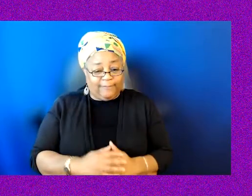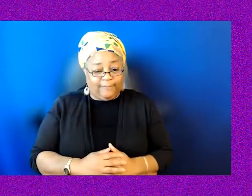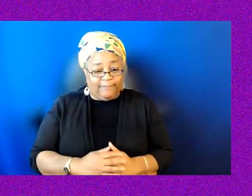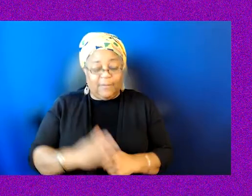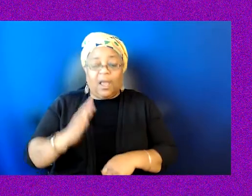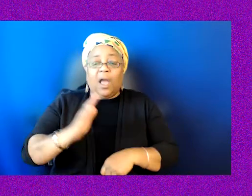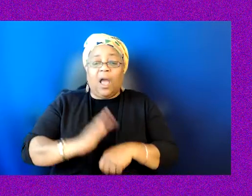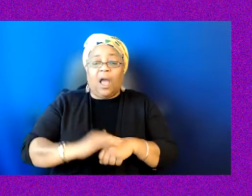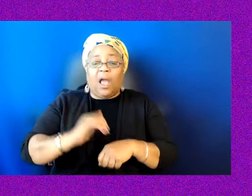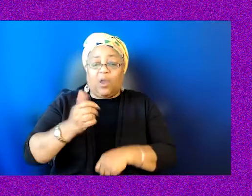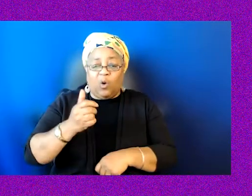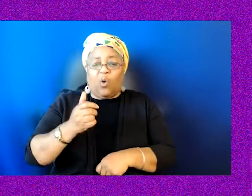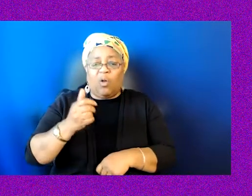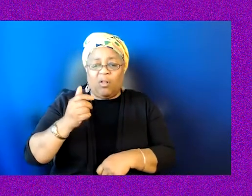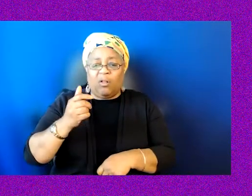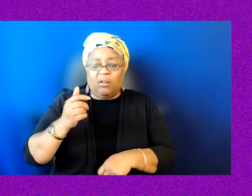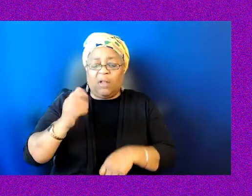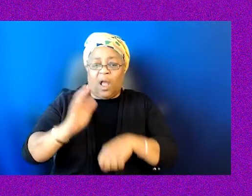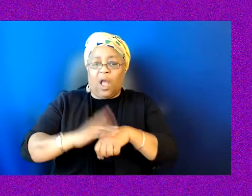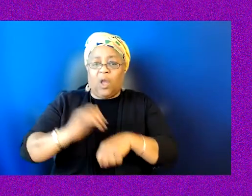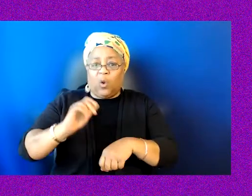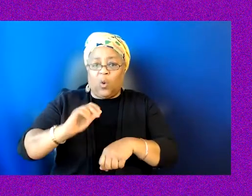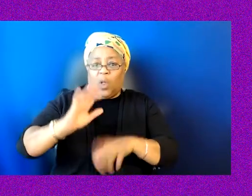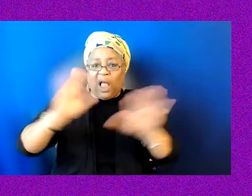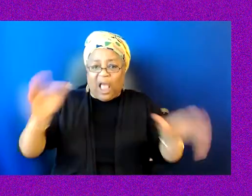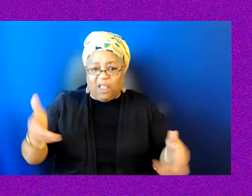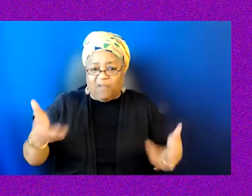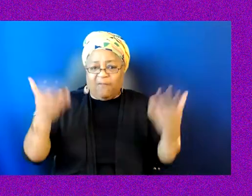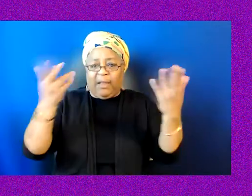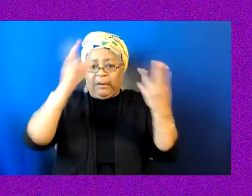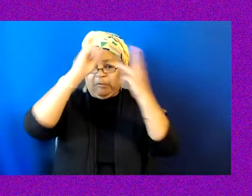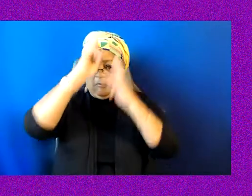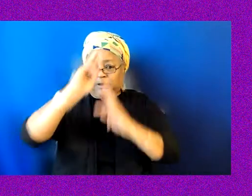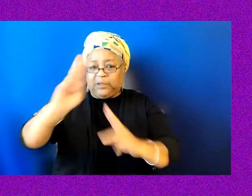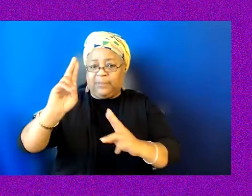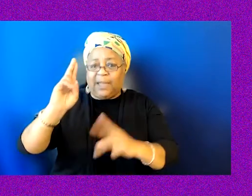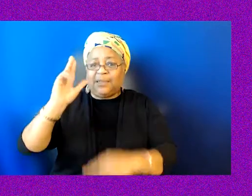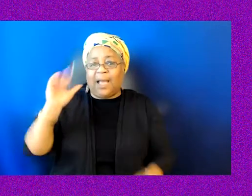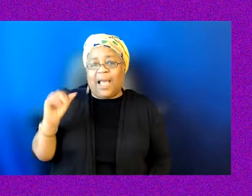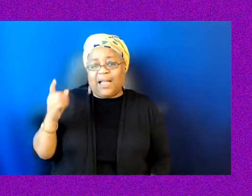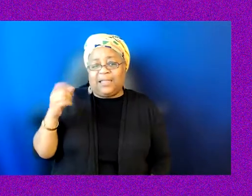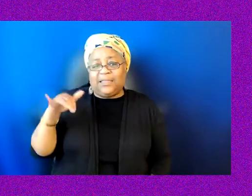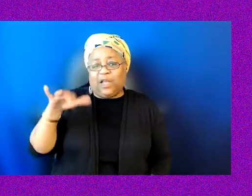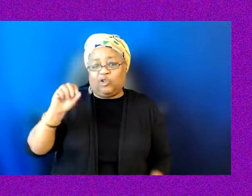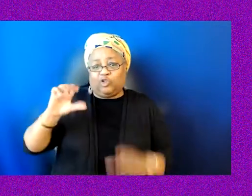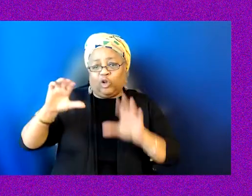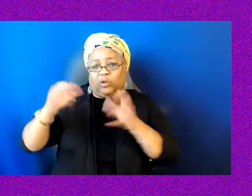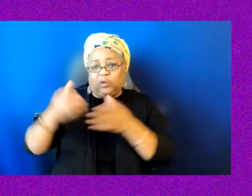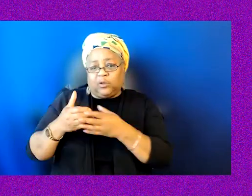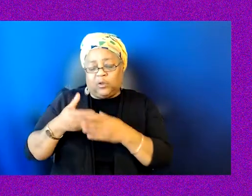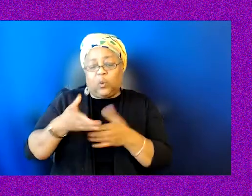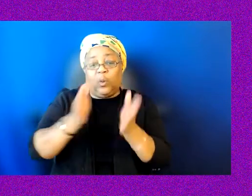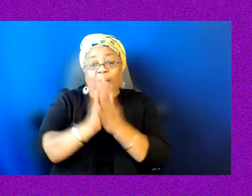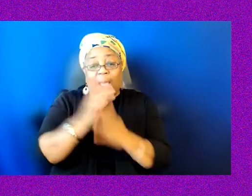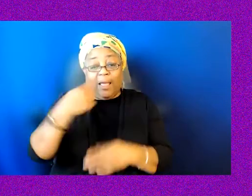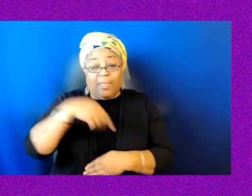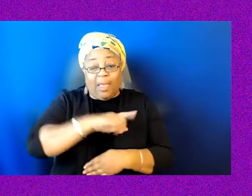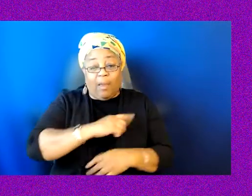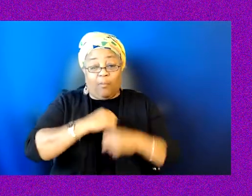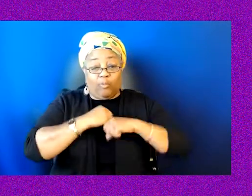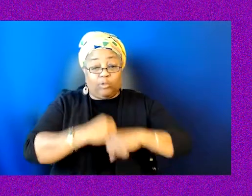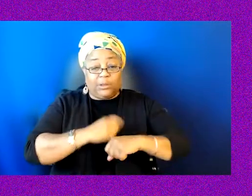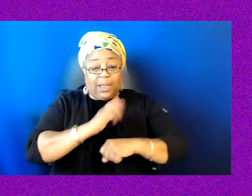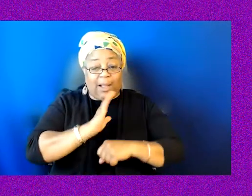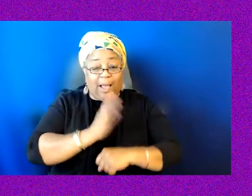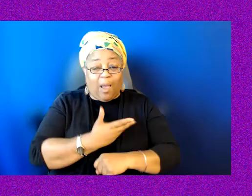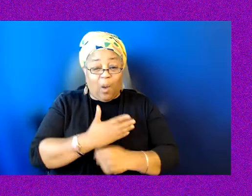Convoco a los antepasados elevados y exaltos. to protect our bodies. Les pido que protejan